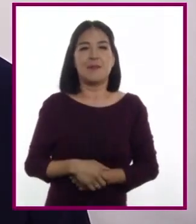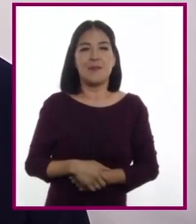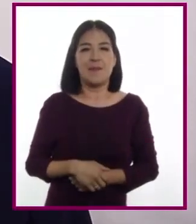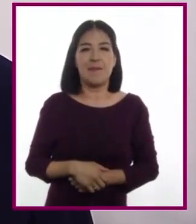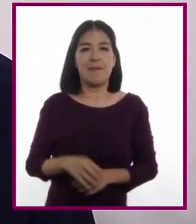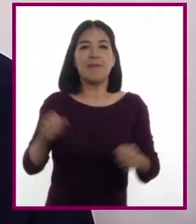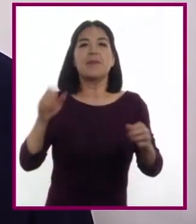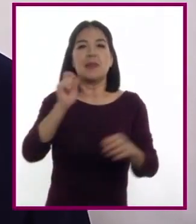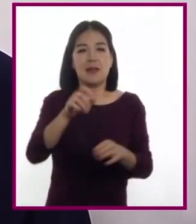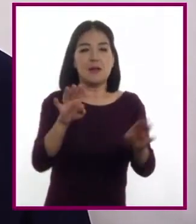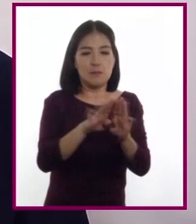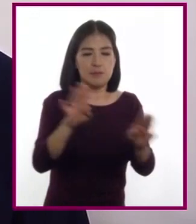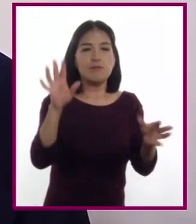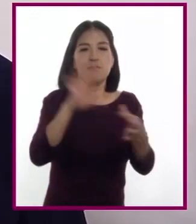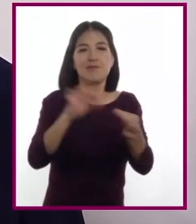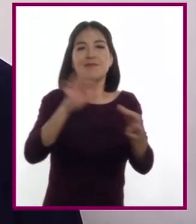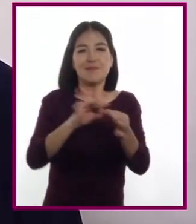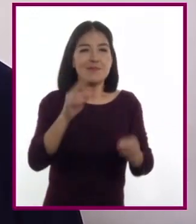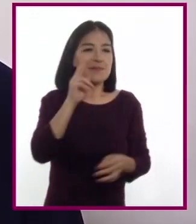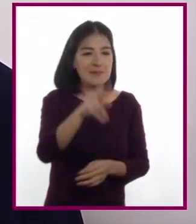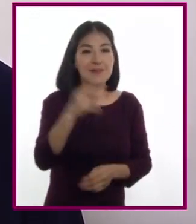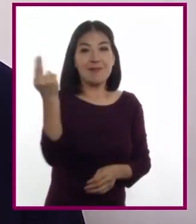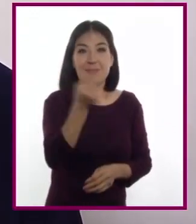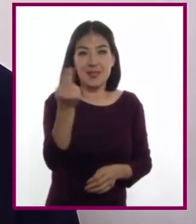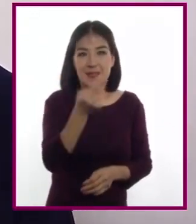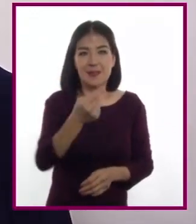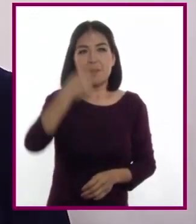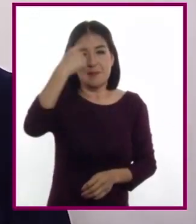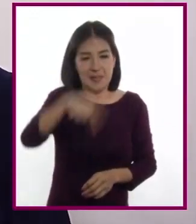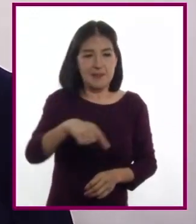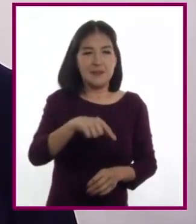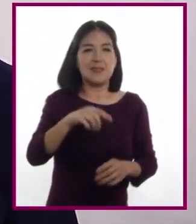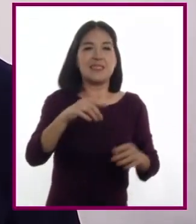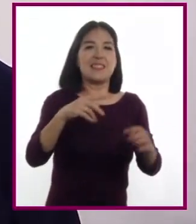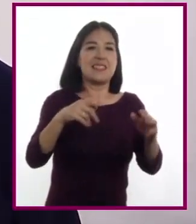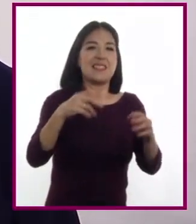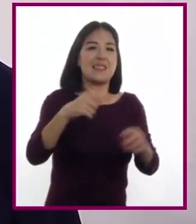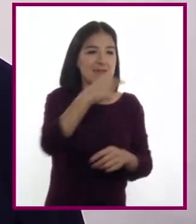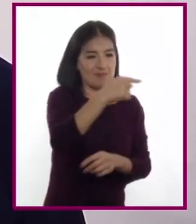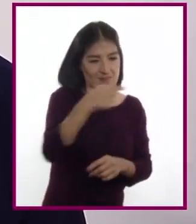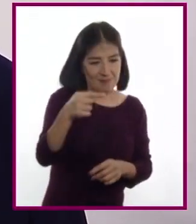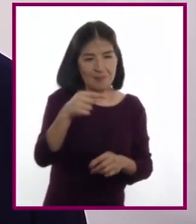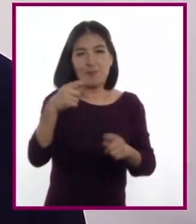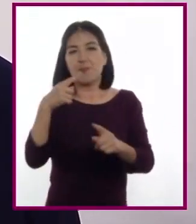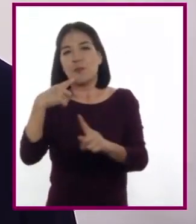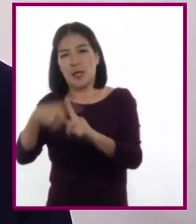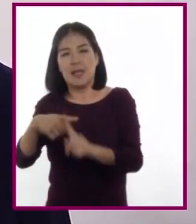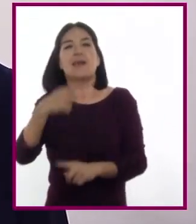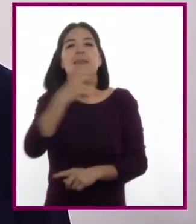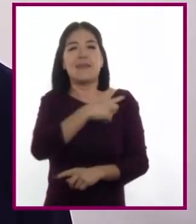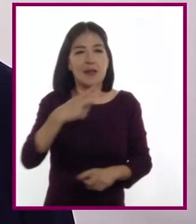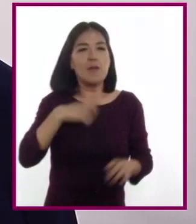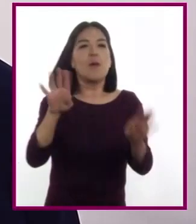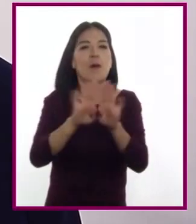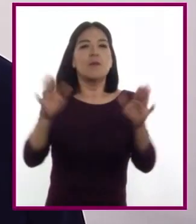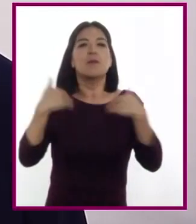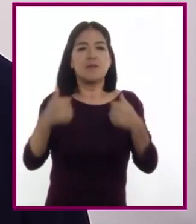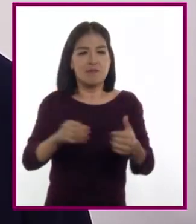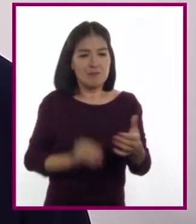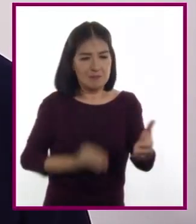Ahí aparecieron, ahí necesitamos las fracciones negativas. Entonces hay que entender cómo